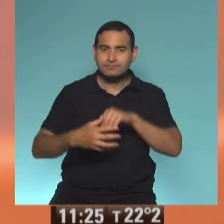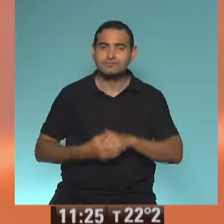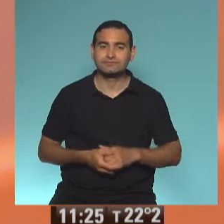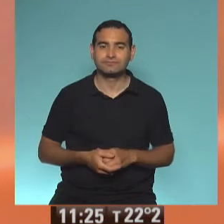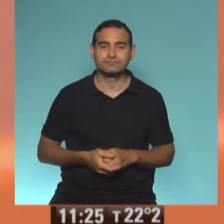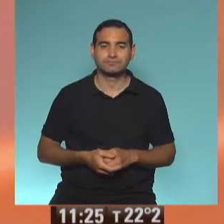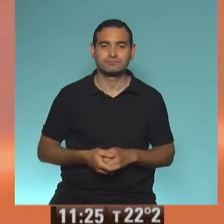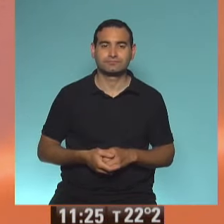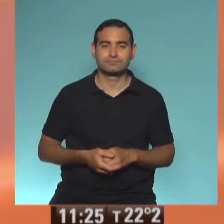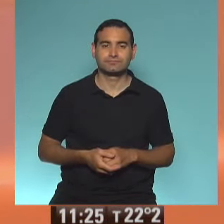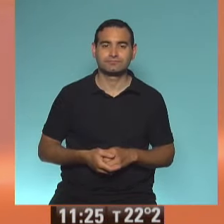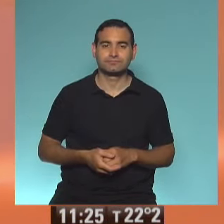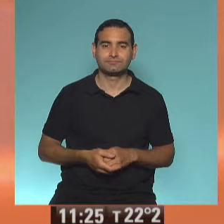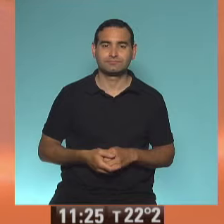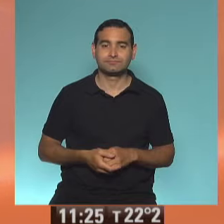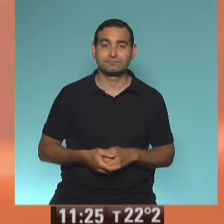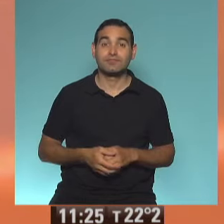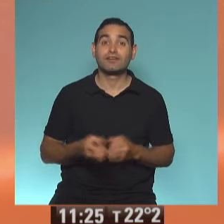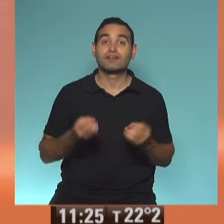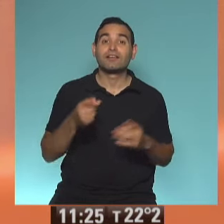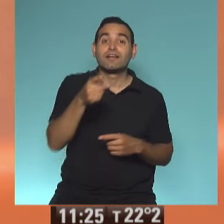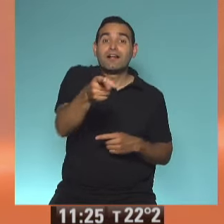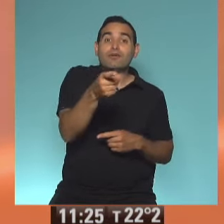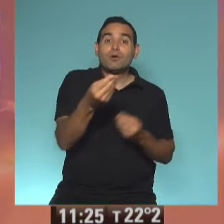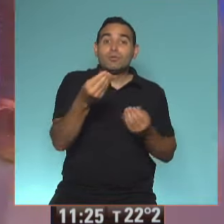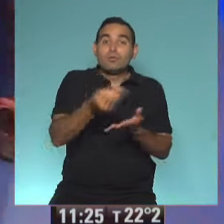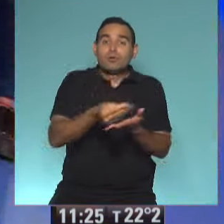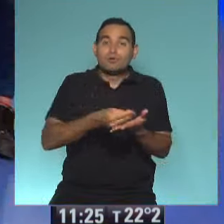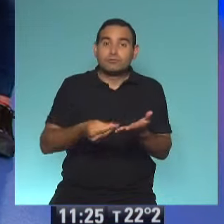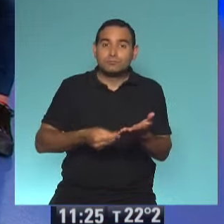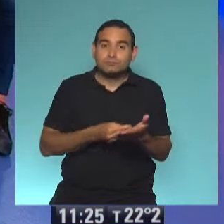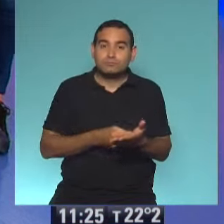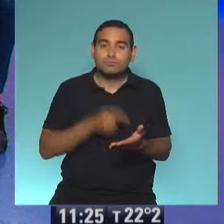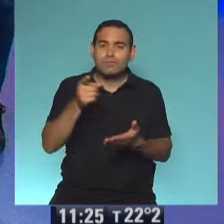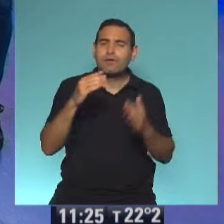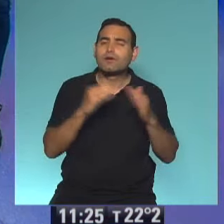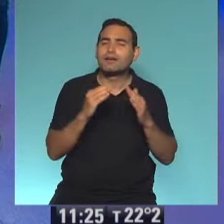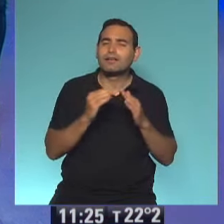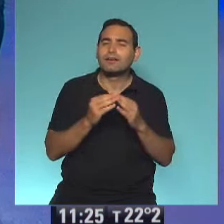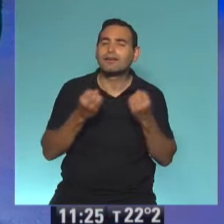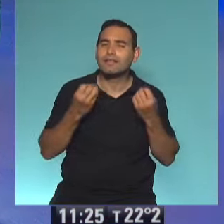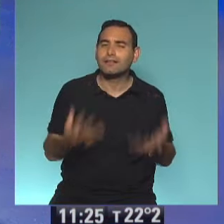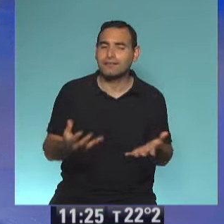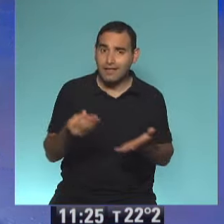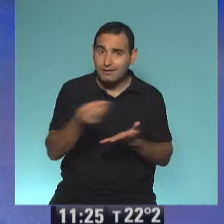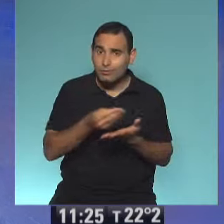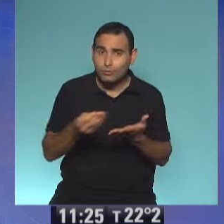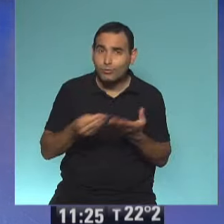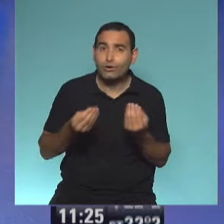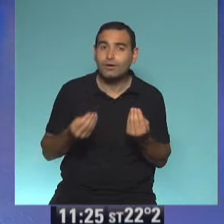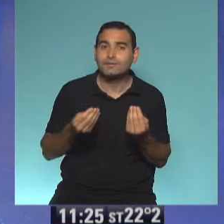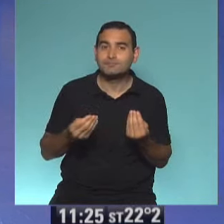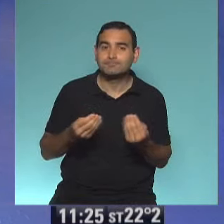Ahí está. Así. ¿Cómo van los caracoles allá, chicos? ¿Qué tal en casa? ¿Cómo vienen dibujando?